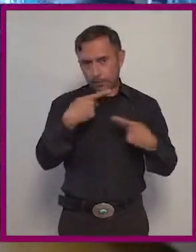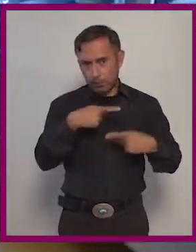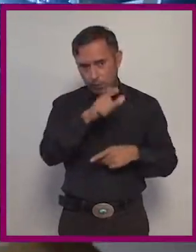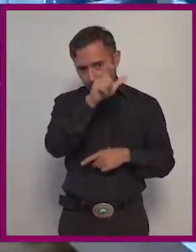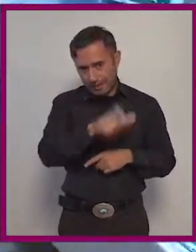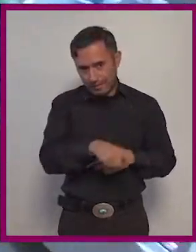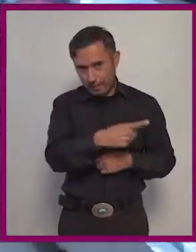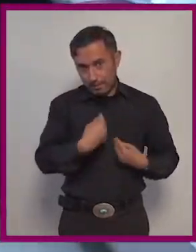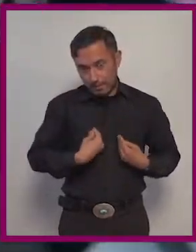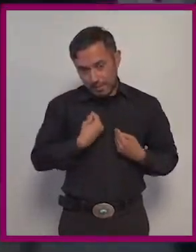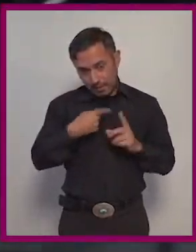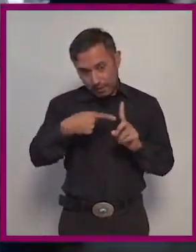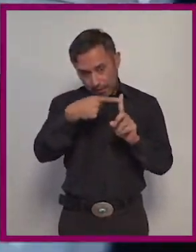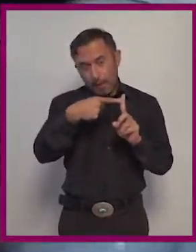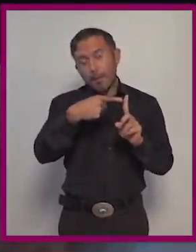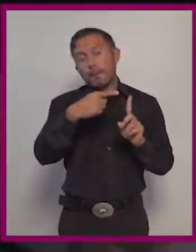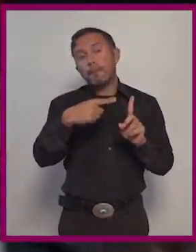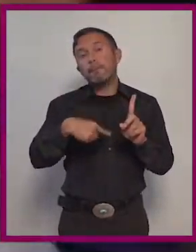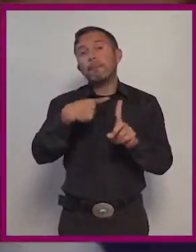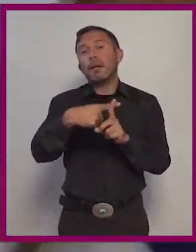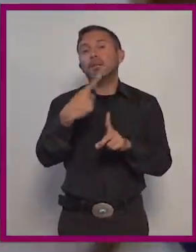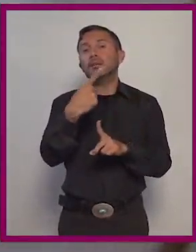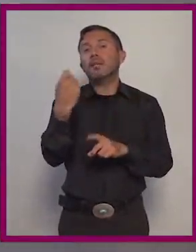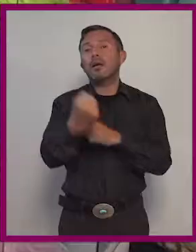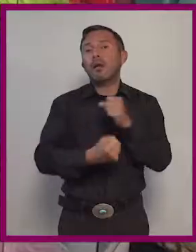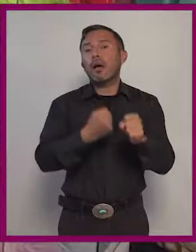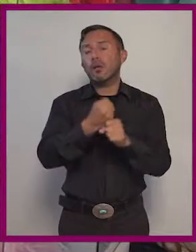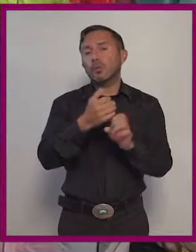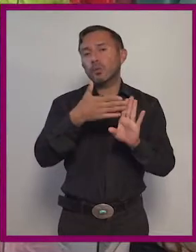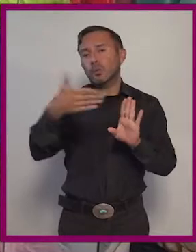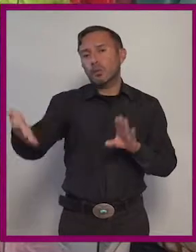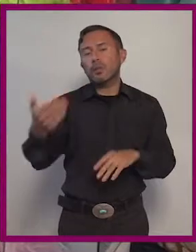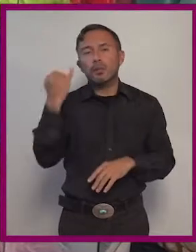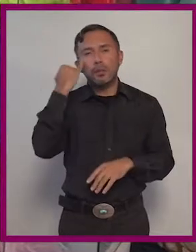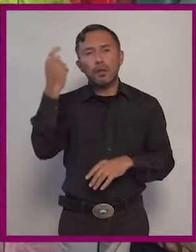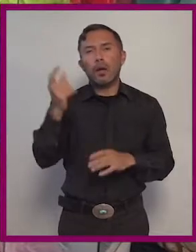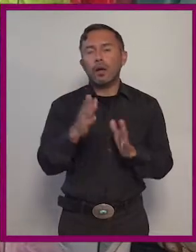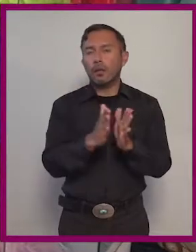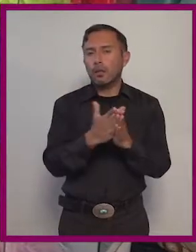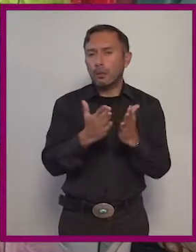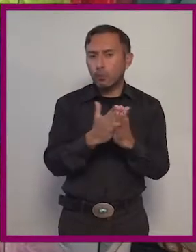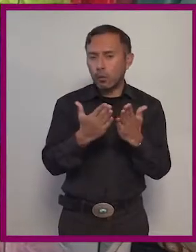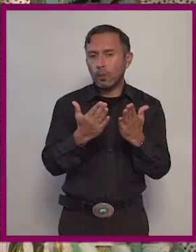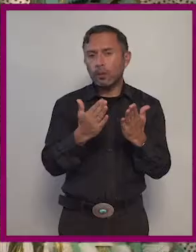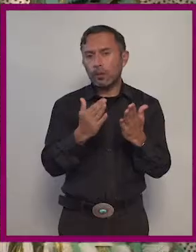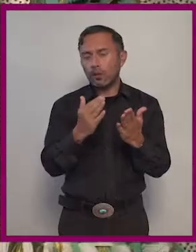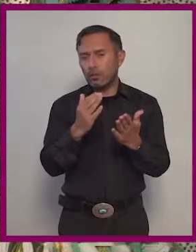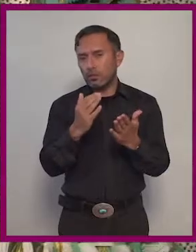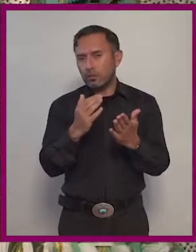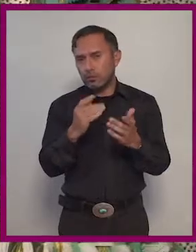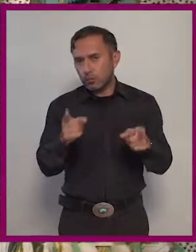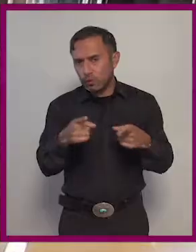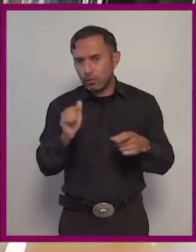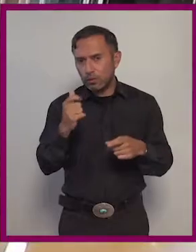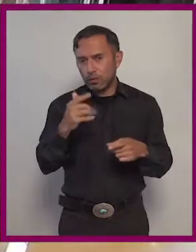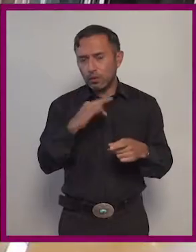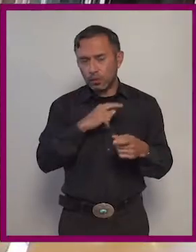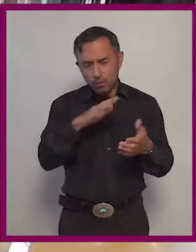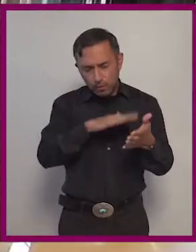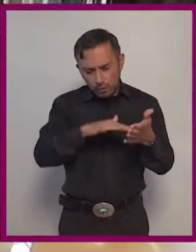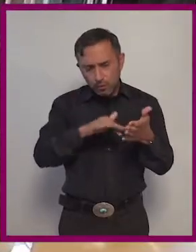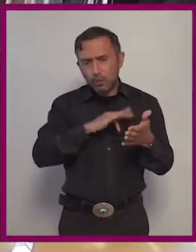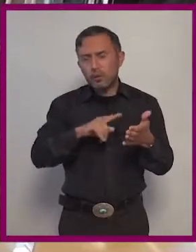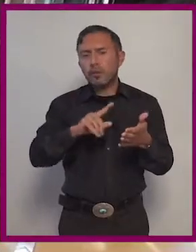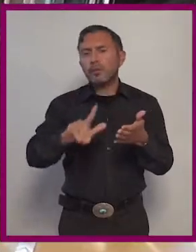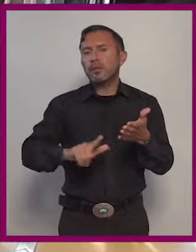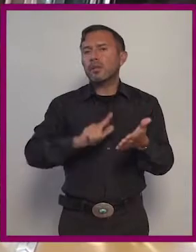años más. Si tú escribieses un libro o pintaras un cuadro en este momento, por ministerio de ley quedaría protegido por la Ley